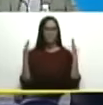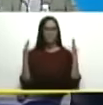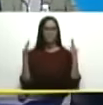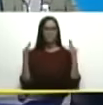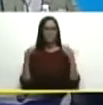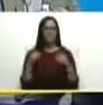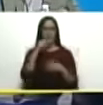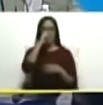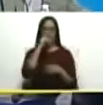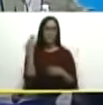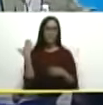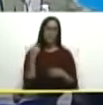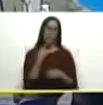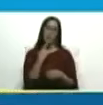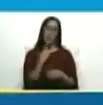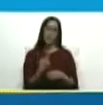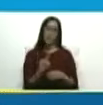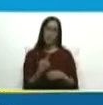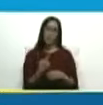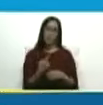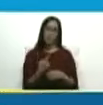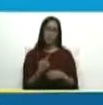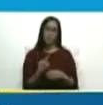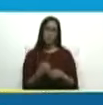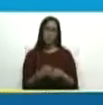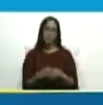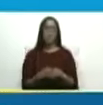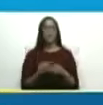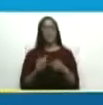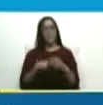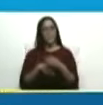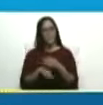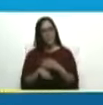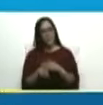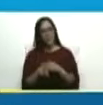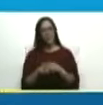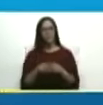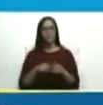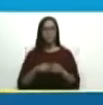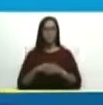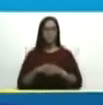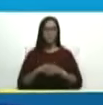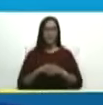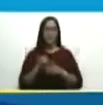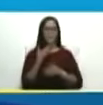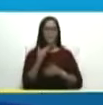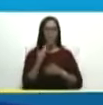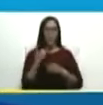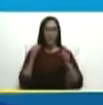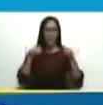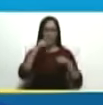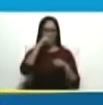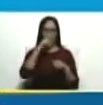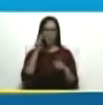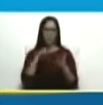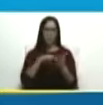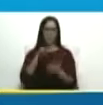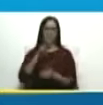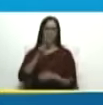El año pasado les dije, vamos a mejorar este año,